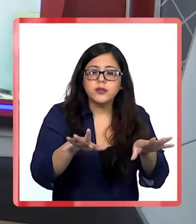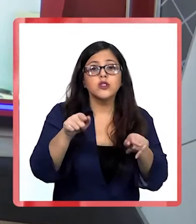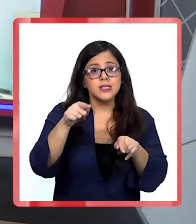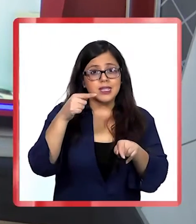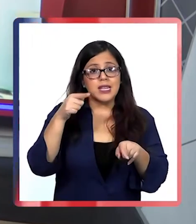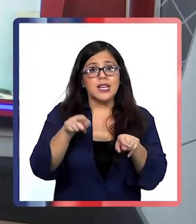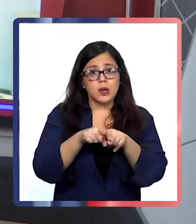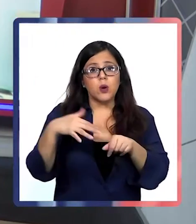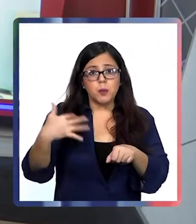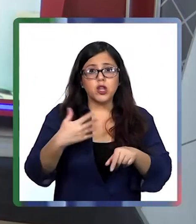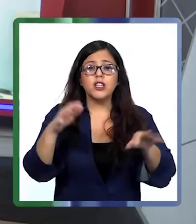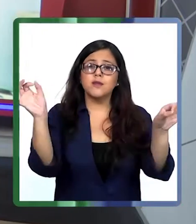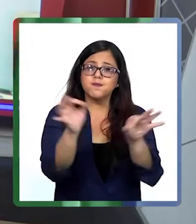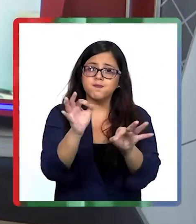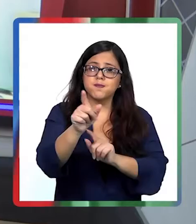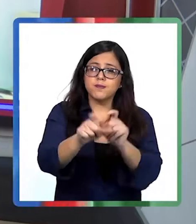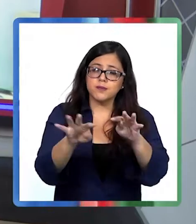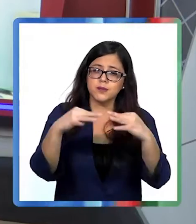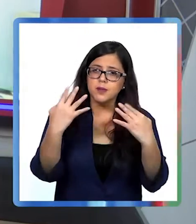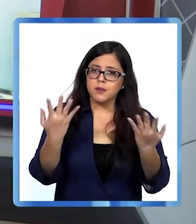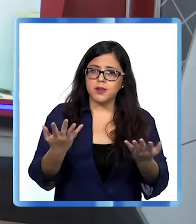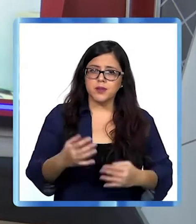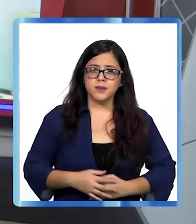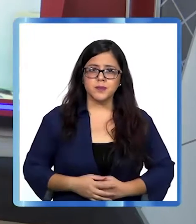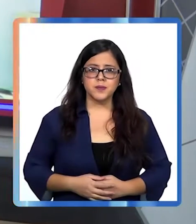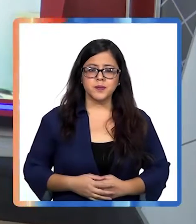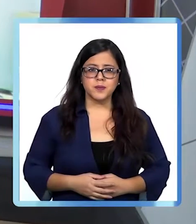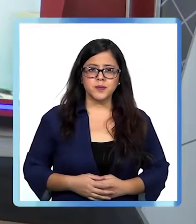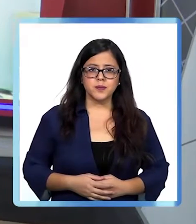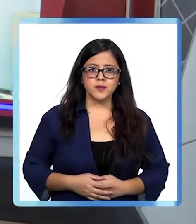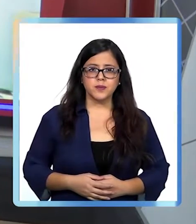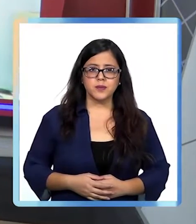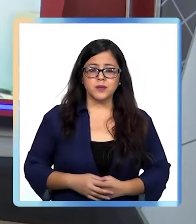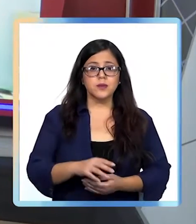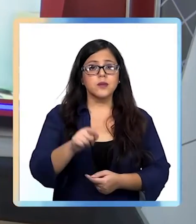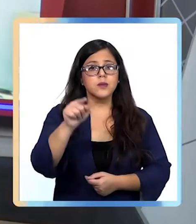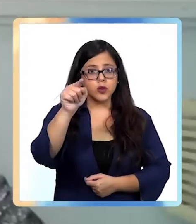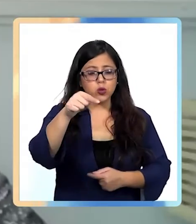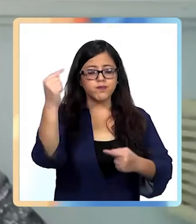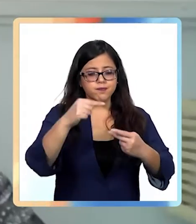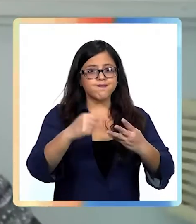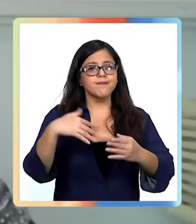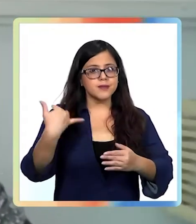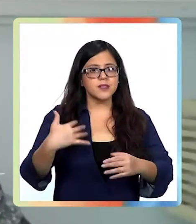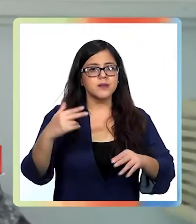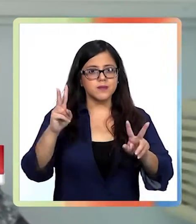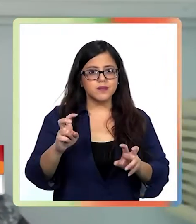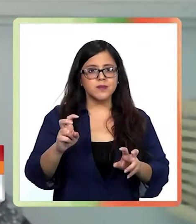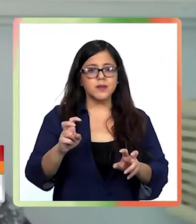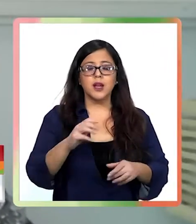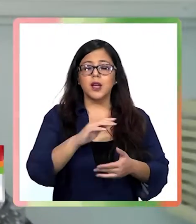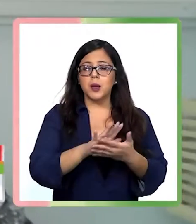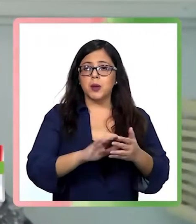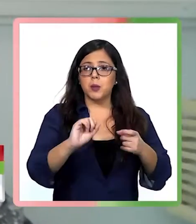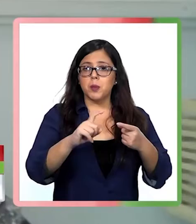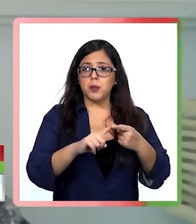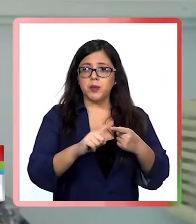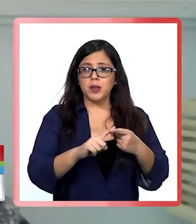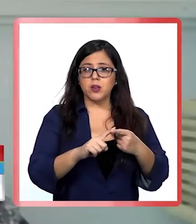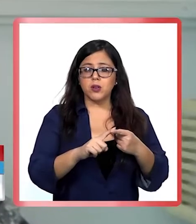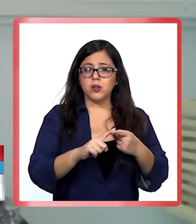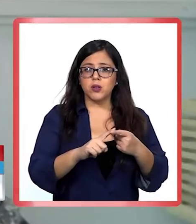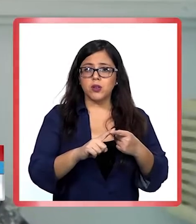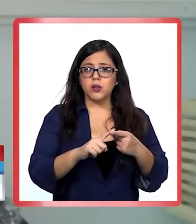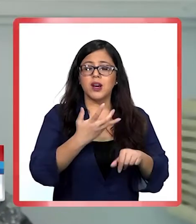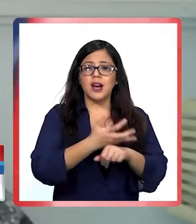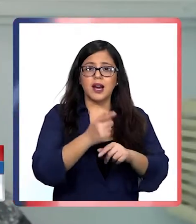influenza? Entonces yo creo que ahí hay consejos bien importantes que entregarle a las personas que nos están viendo. Si tú tocaste varios puntos importantes.